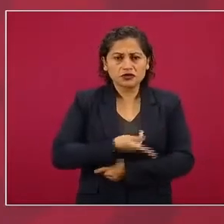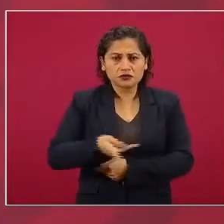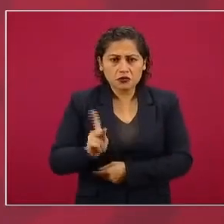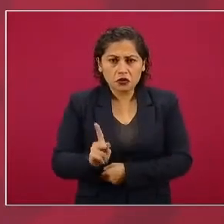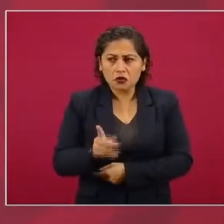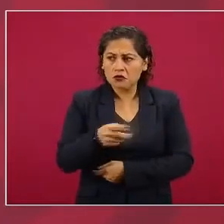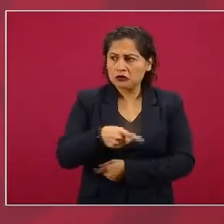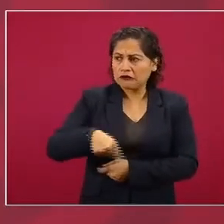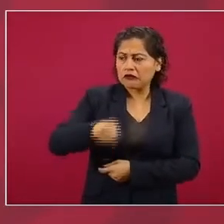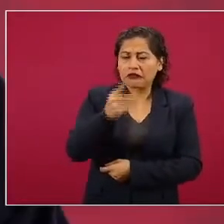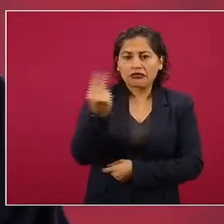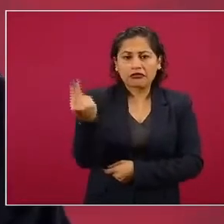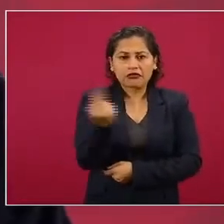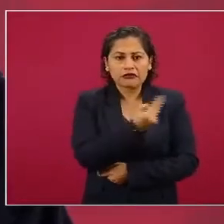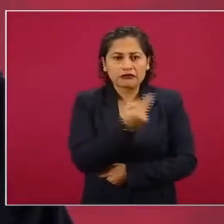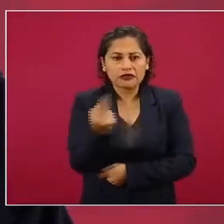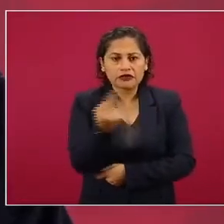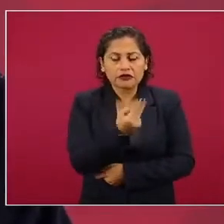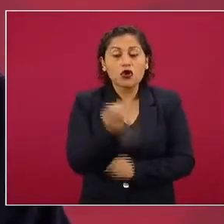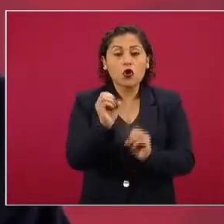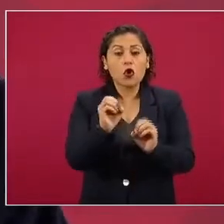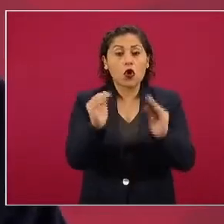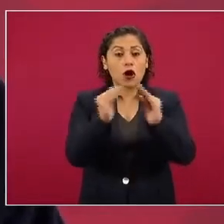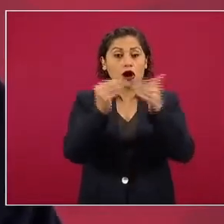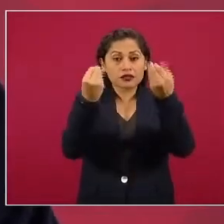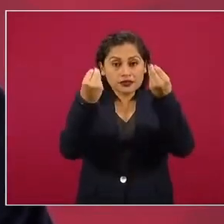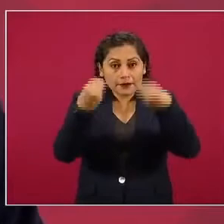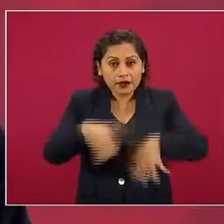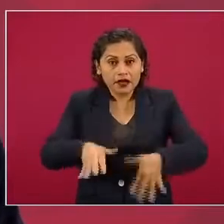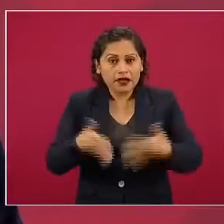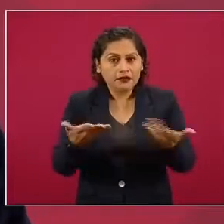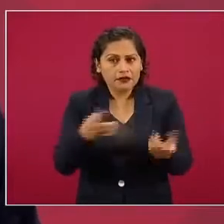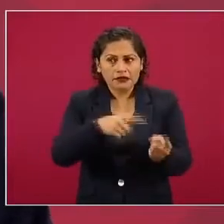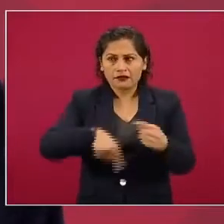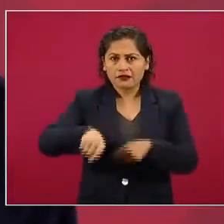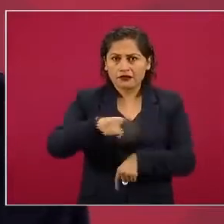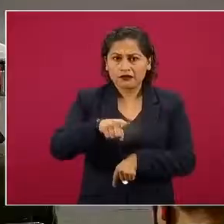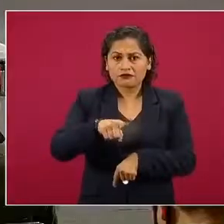necesitados, a los damnificados. A los que no se atiende